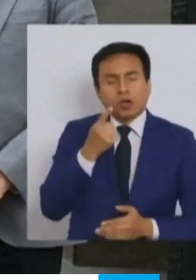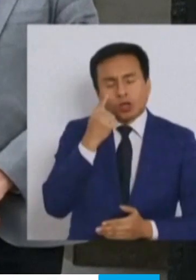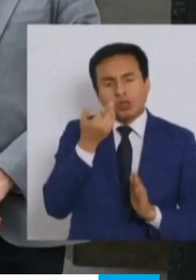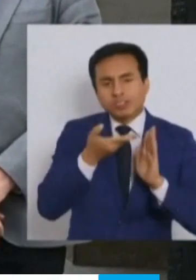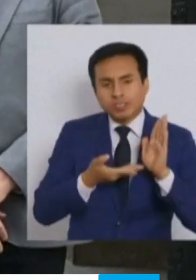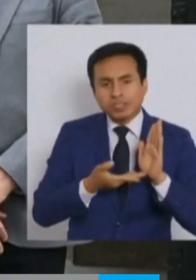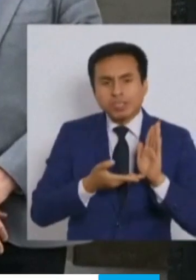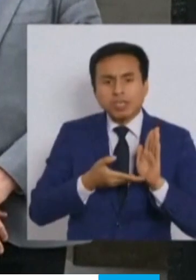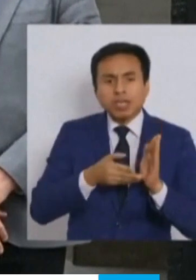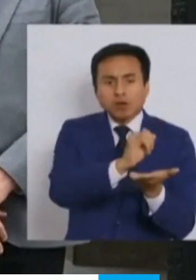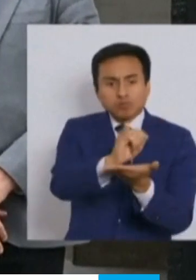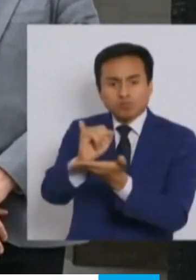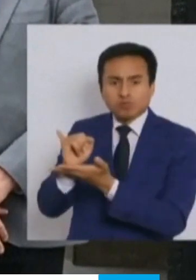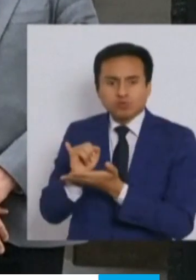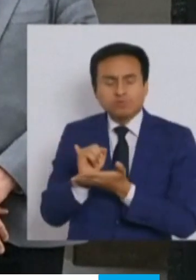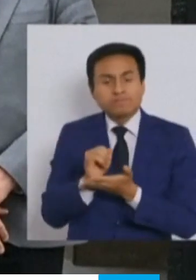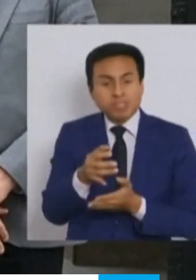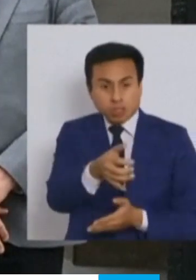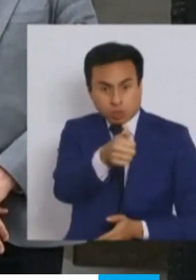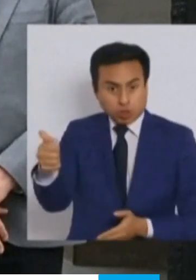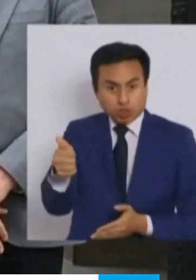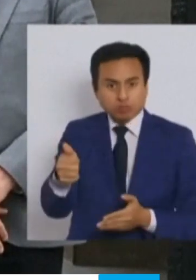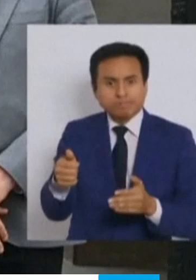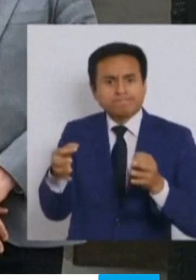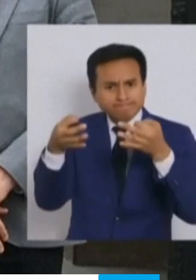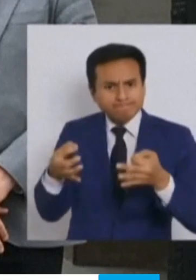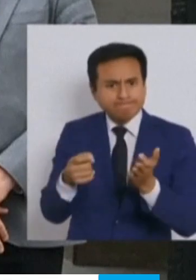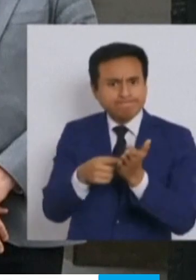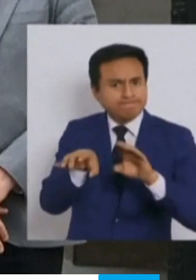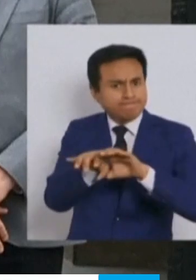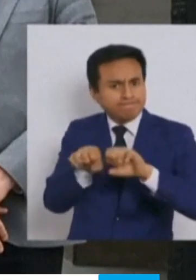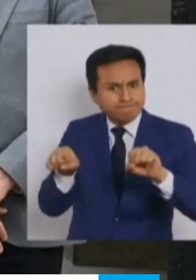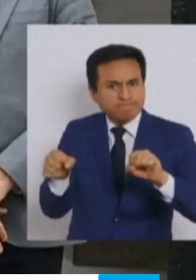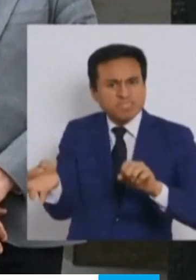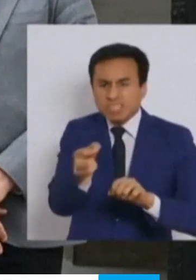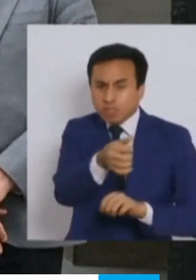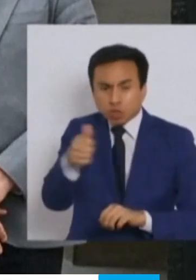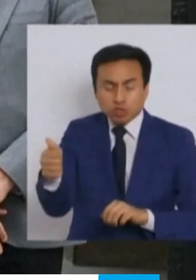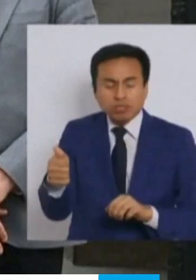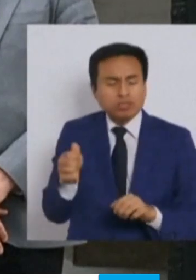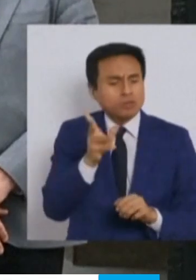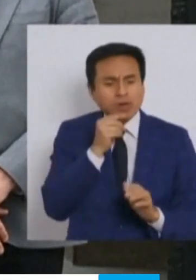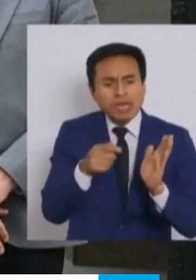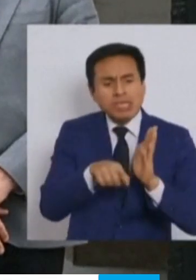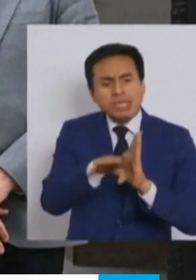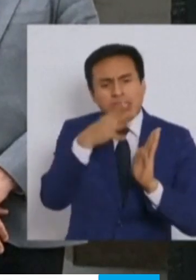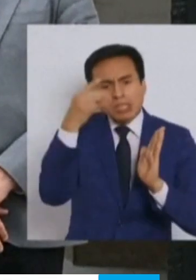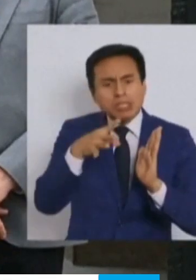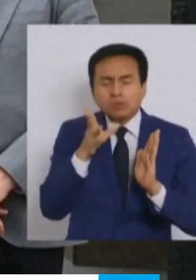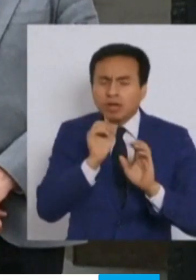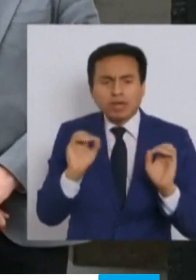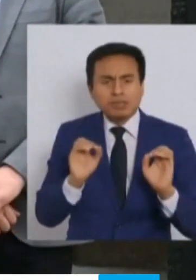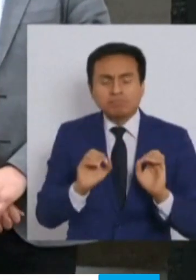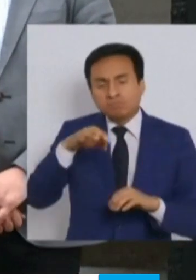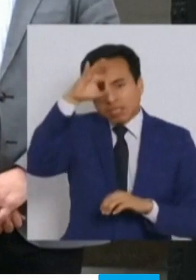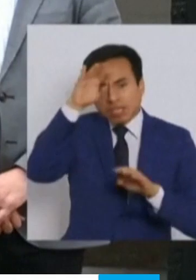todos ellos determinaron en forma consistente y unánime la inexistencia de delitos y la